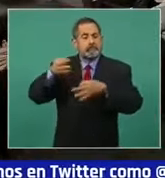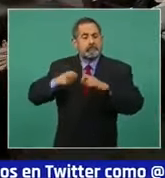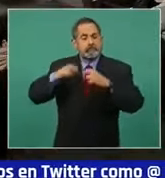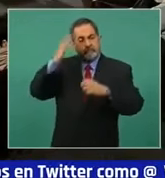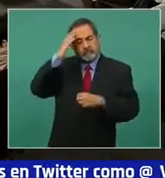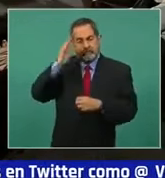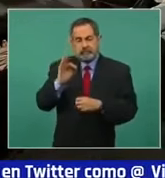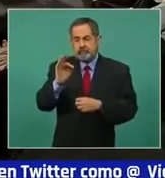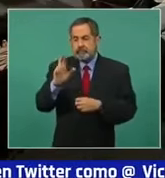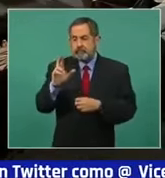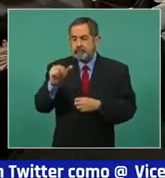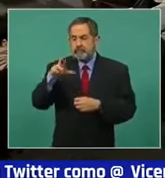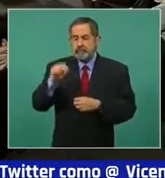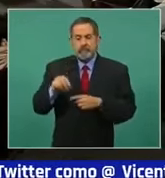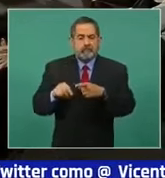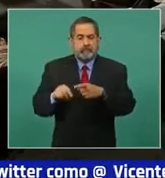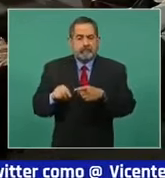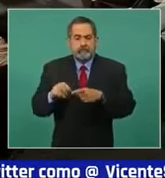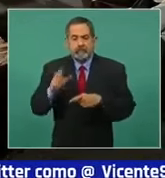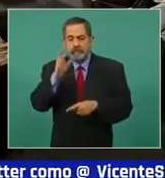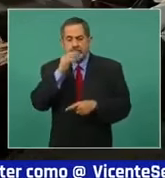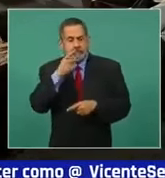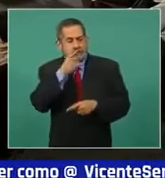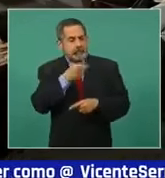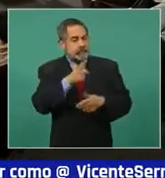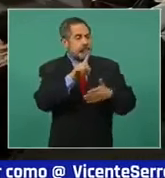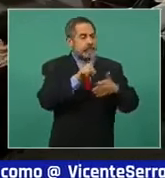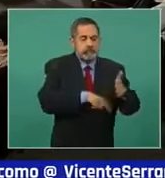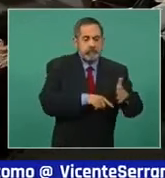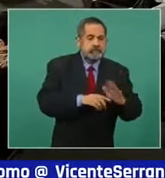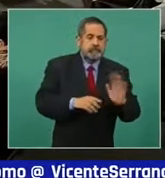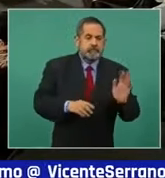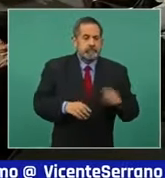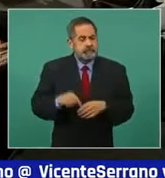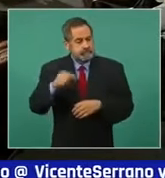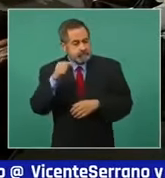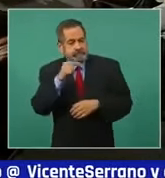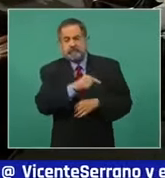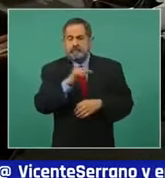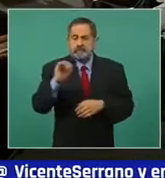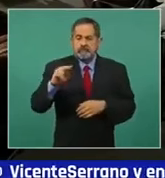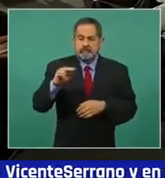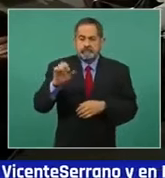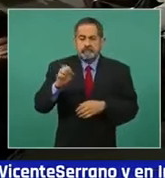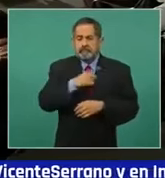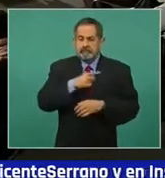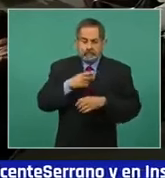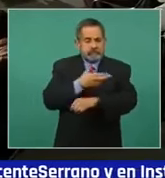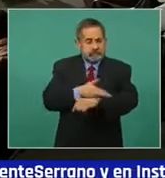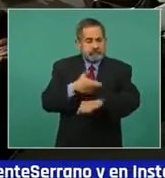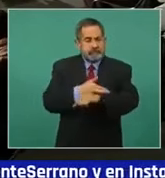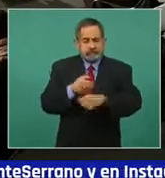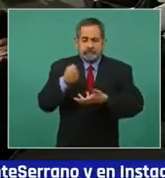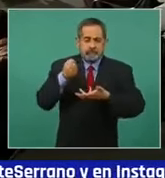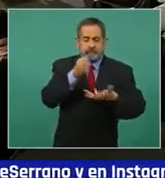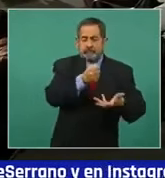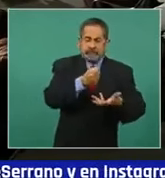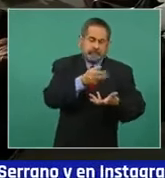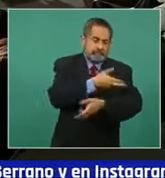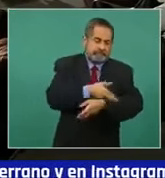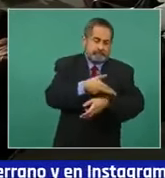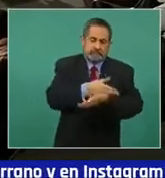es improcedente la suspensión respecto a que el INE no tenga que hacer ajustes a su presupuesto, como se prevé en el artículo 4 transitorio